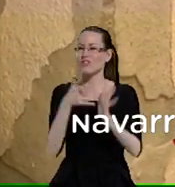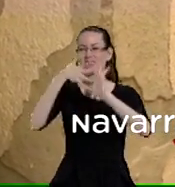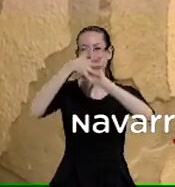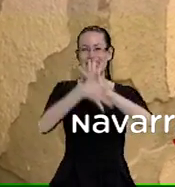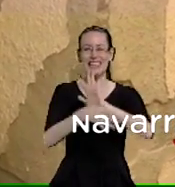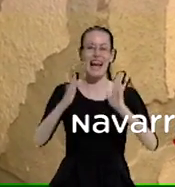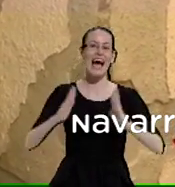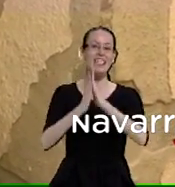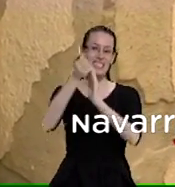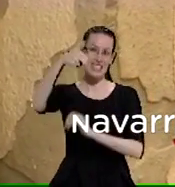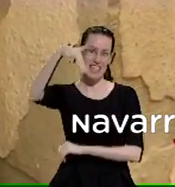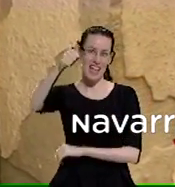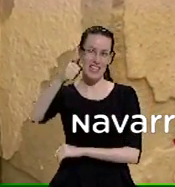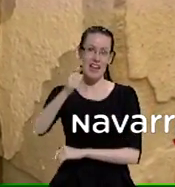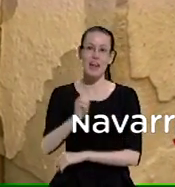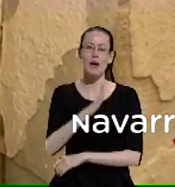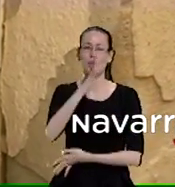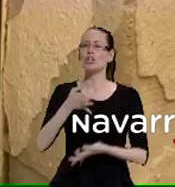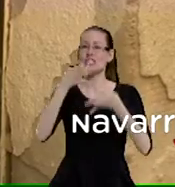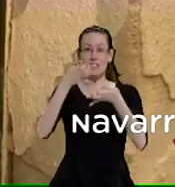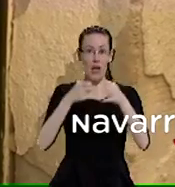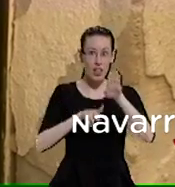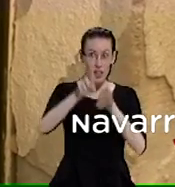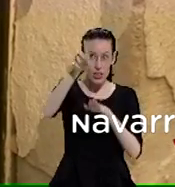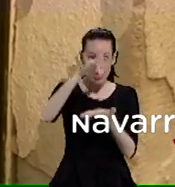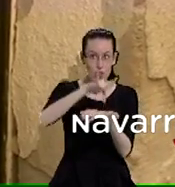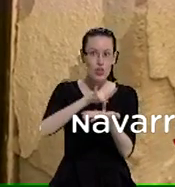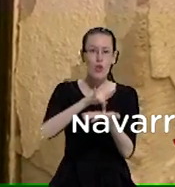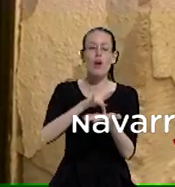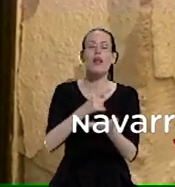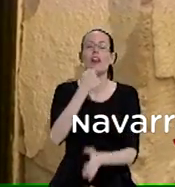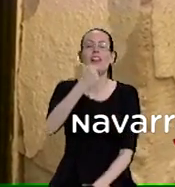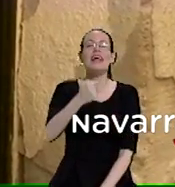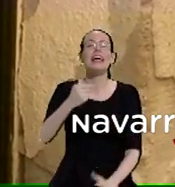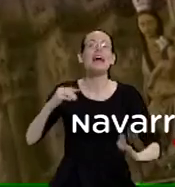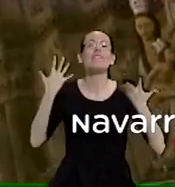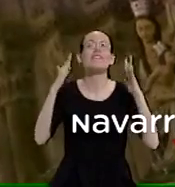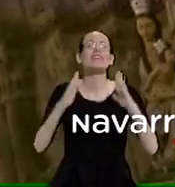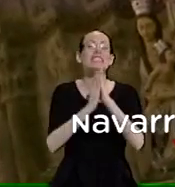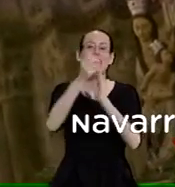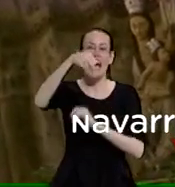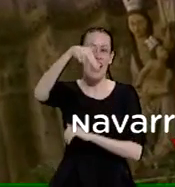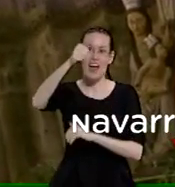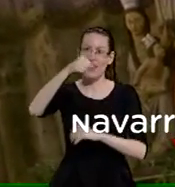cohete incluso se emocionan al decir viva Santa Ana, y todo Tudela vibra con Santa Ana.